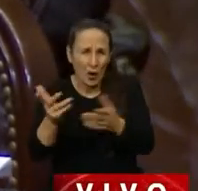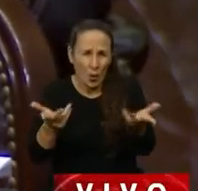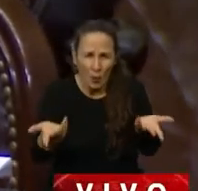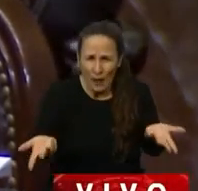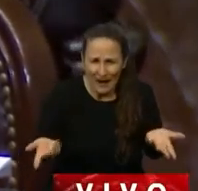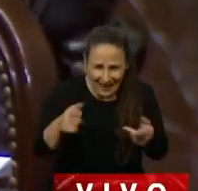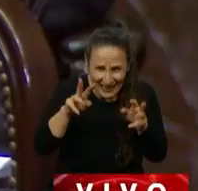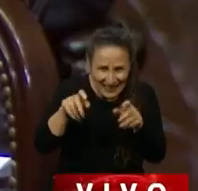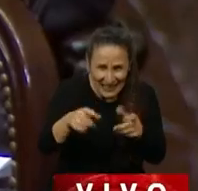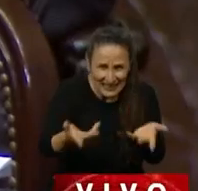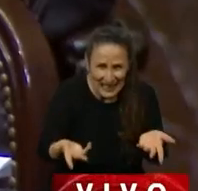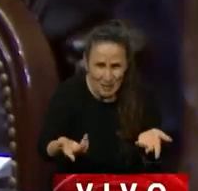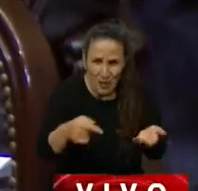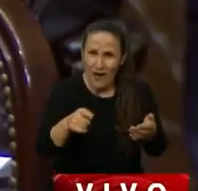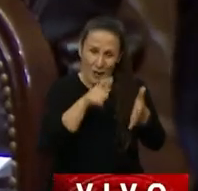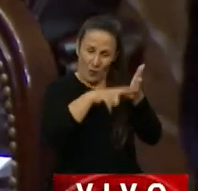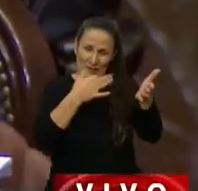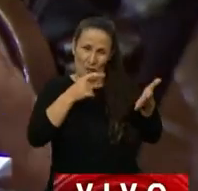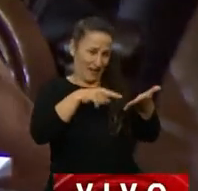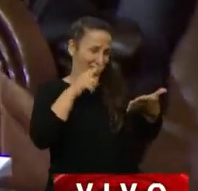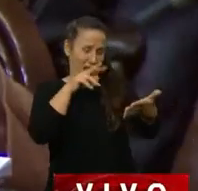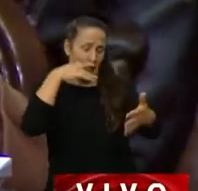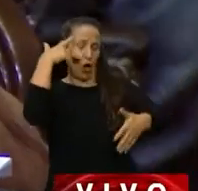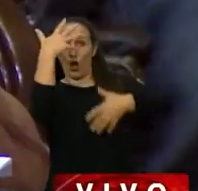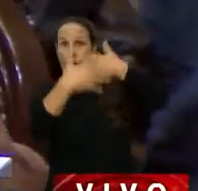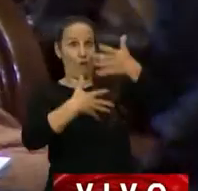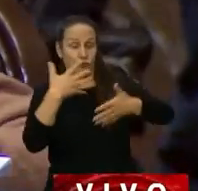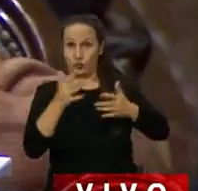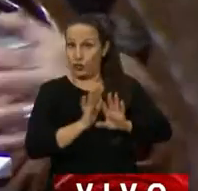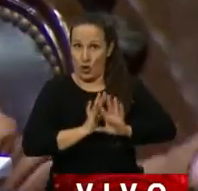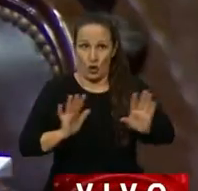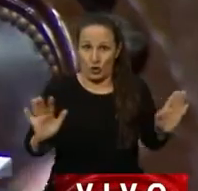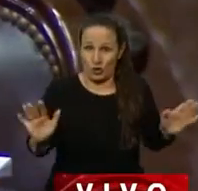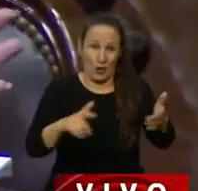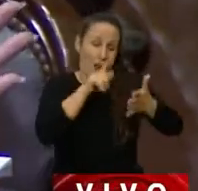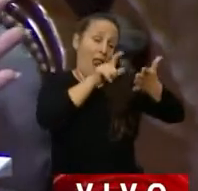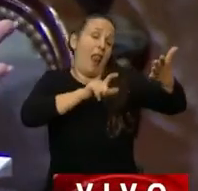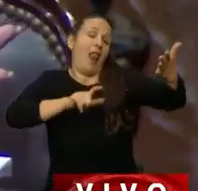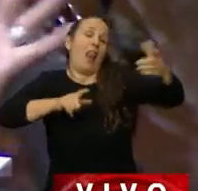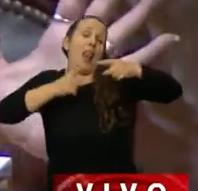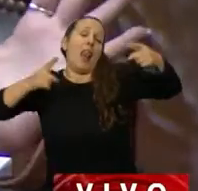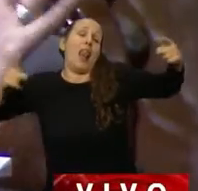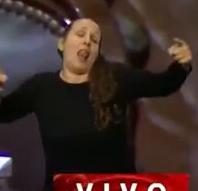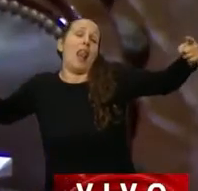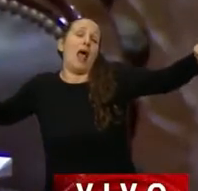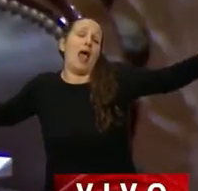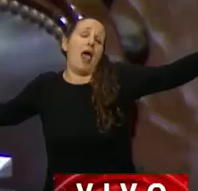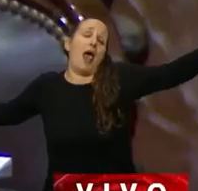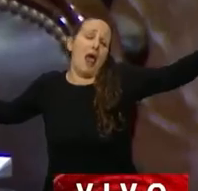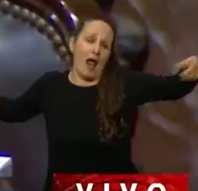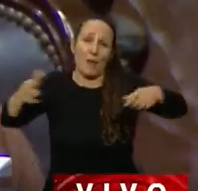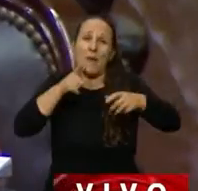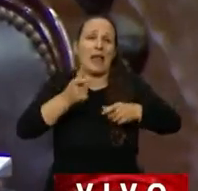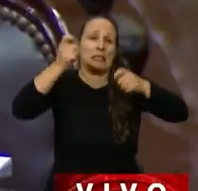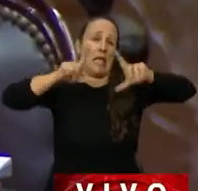lo único que va a traer es confusión. Confusión. Esas boletas gigantes van a ir con una pancarta, más o